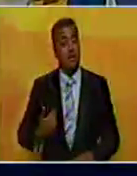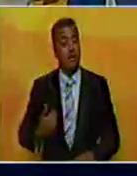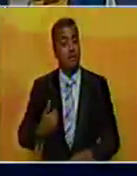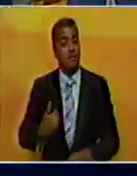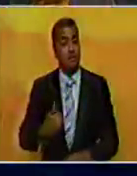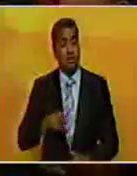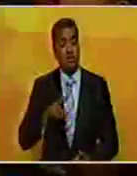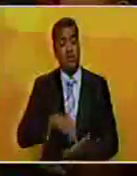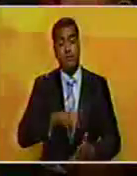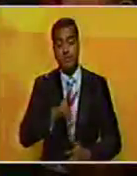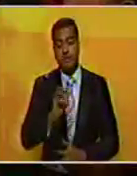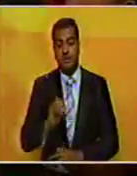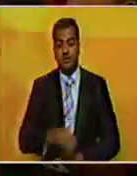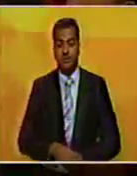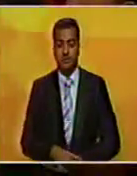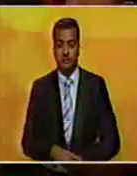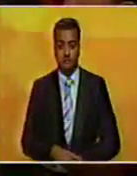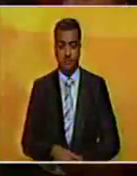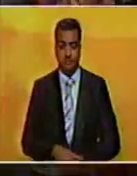Tokio 2020.